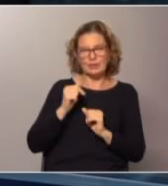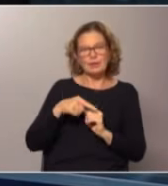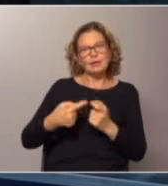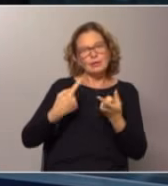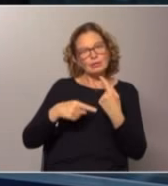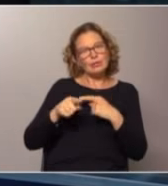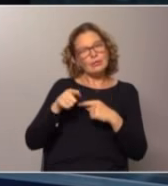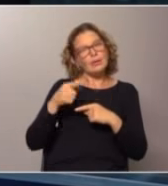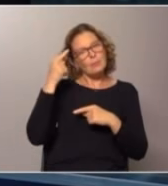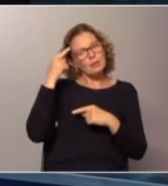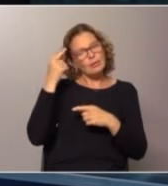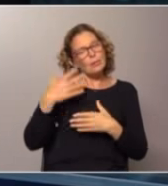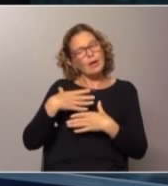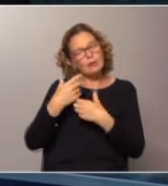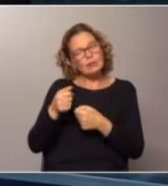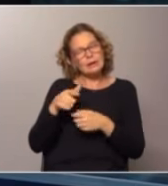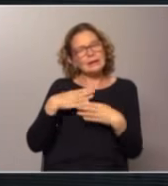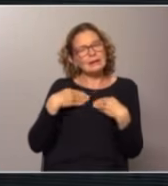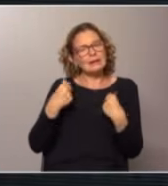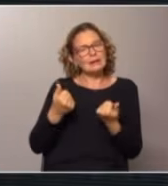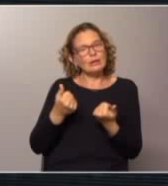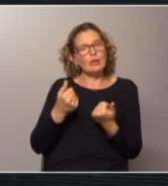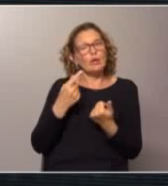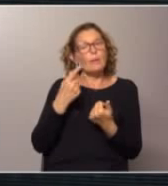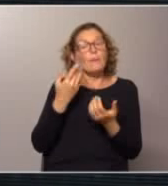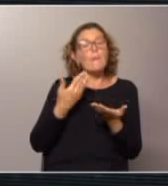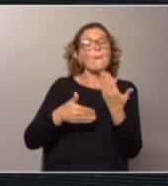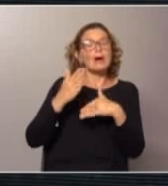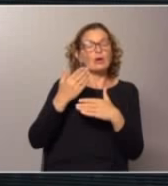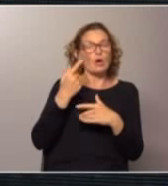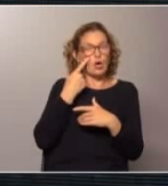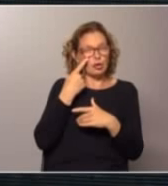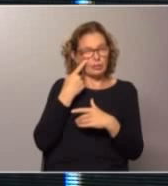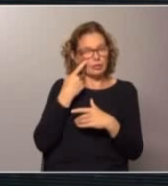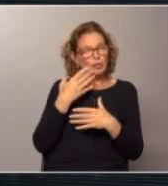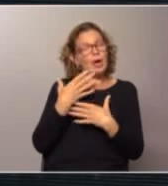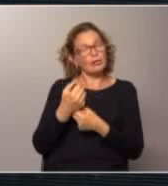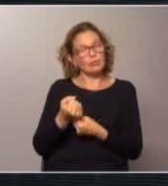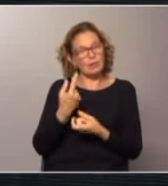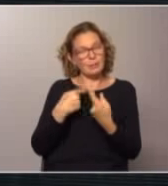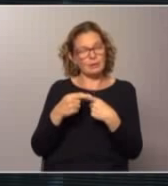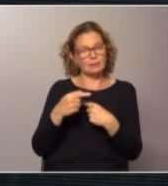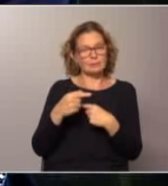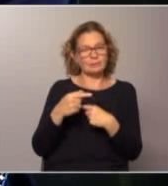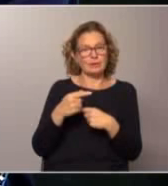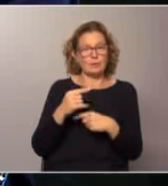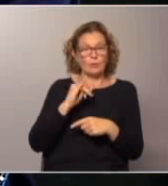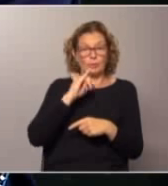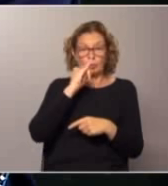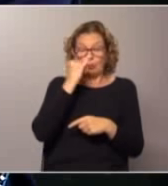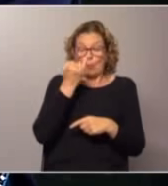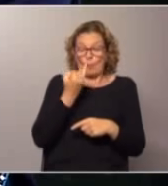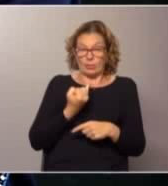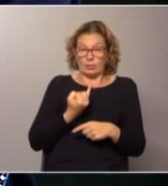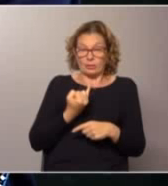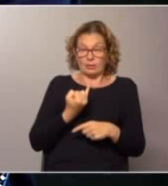eso puede colaborar en ese sentido con más conocimiento quizás por ese lado pero nos tenemos que poner a dieta en eso de